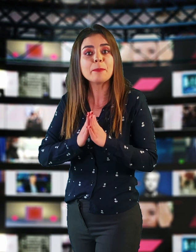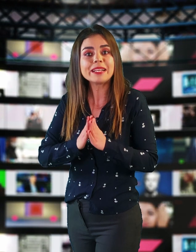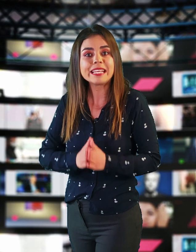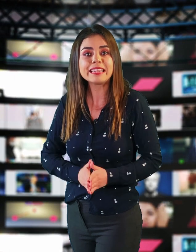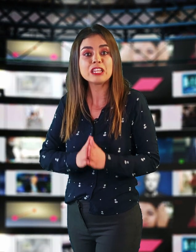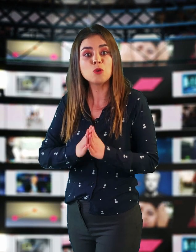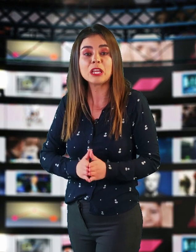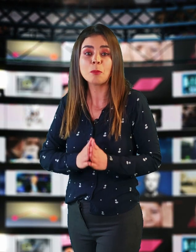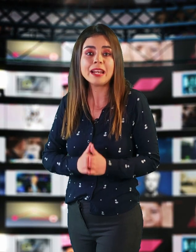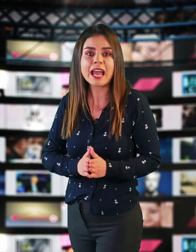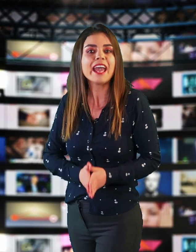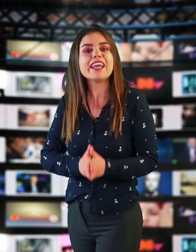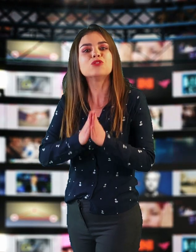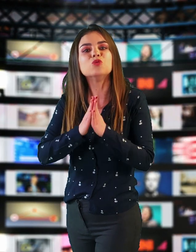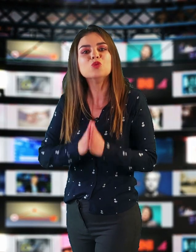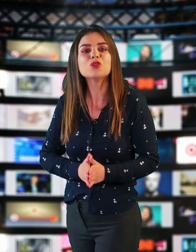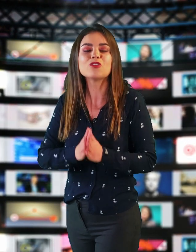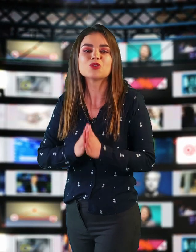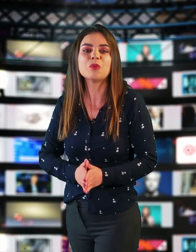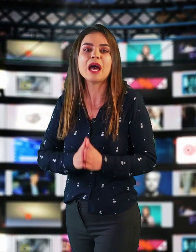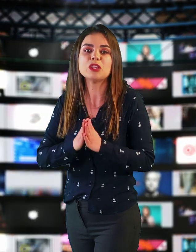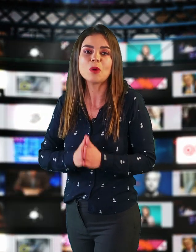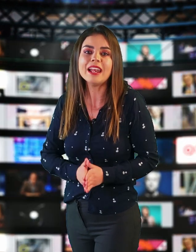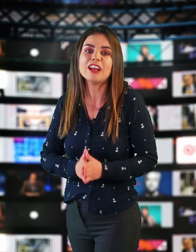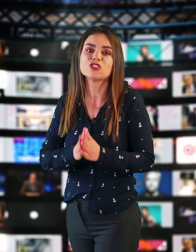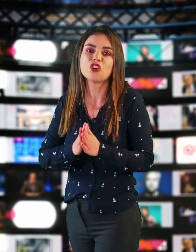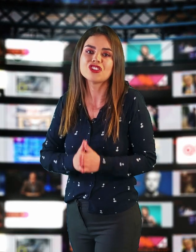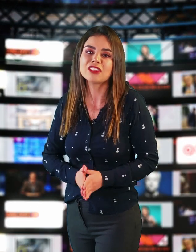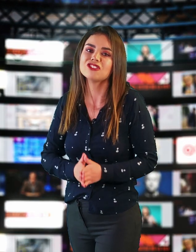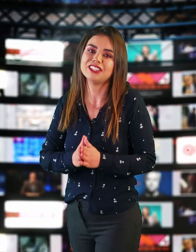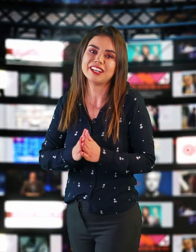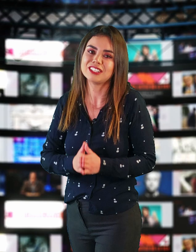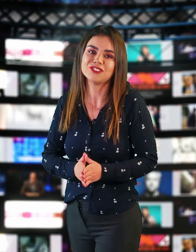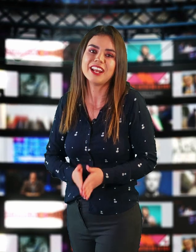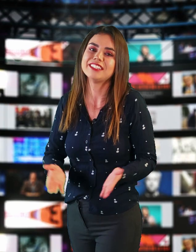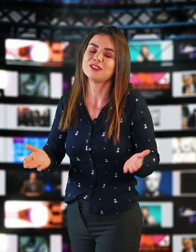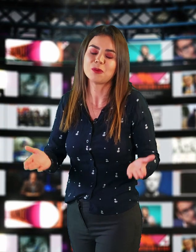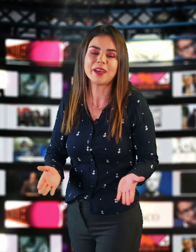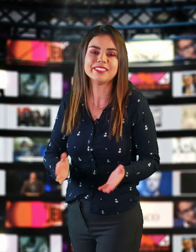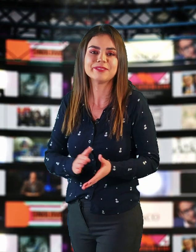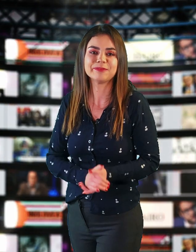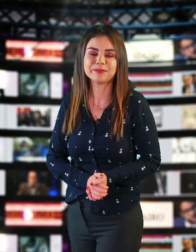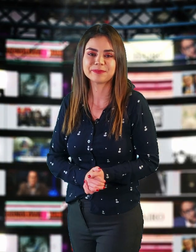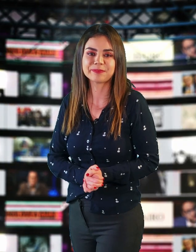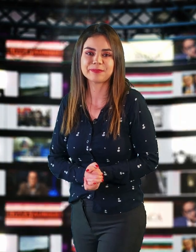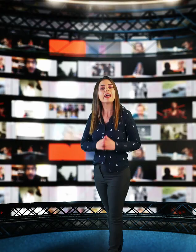no representa ninguna anomalía, es un uso y costumbre habitual en los contratos internacionales de nuestro